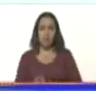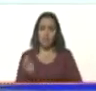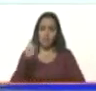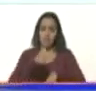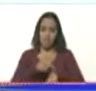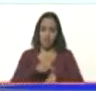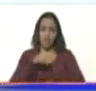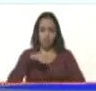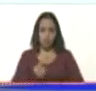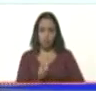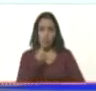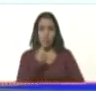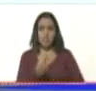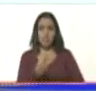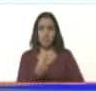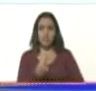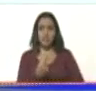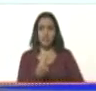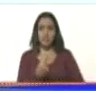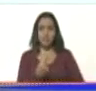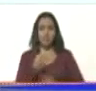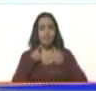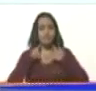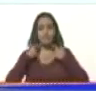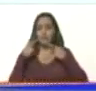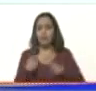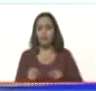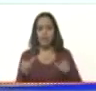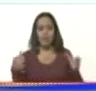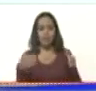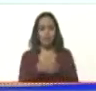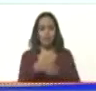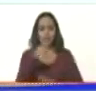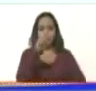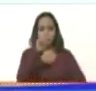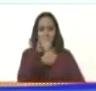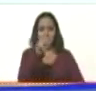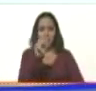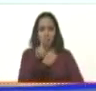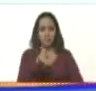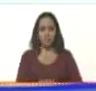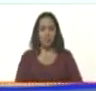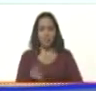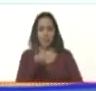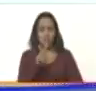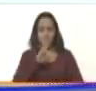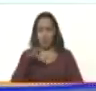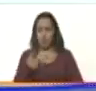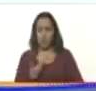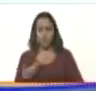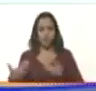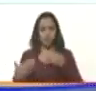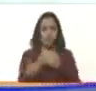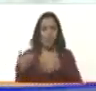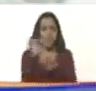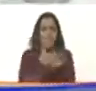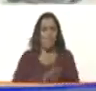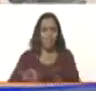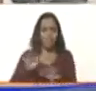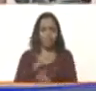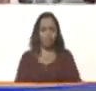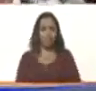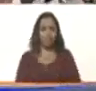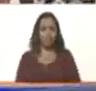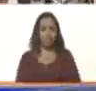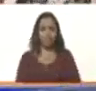puedo decir, ha fracasado la reunión del TIAR. Con Venezuela no se mete nadie. Ha sido